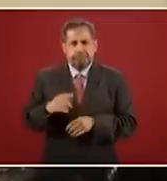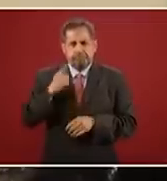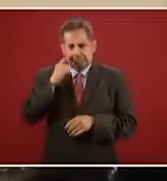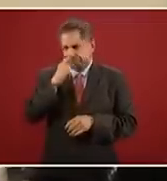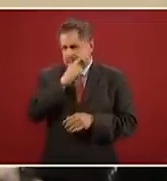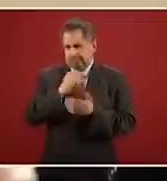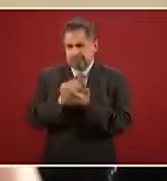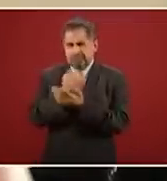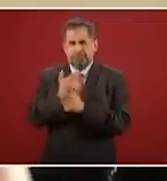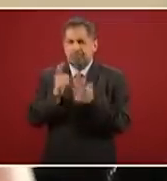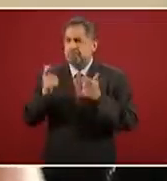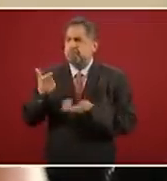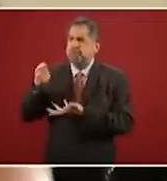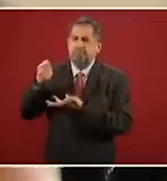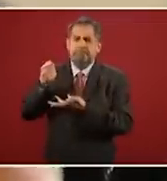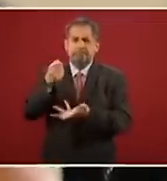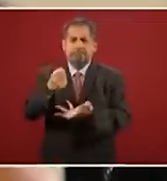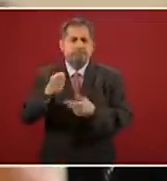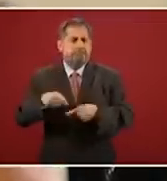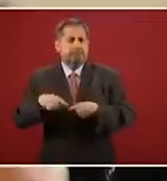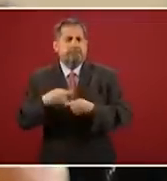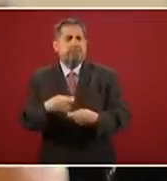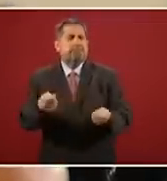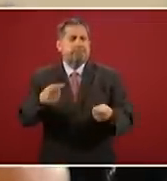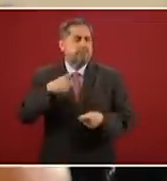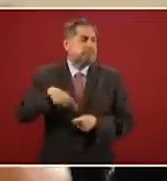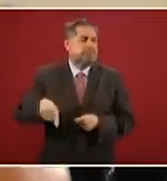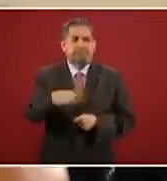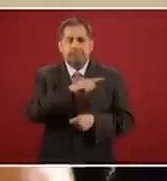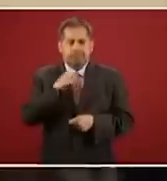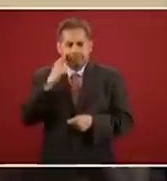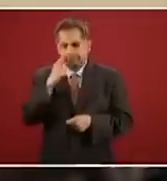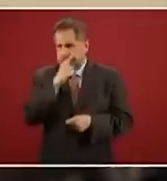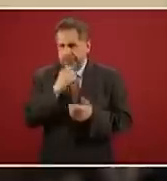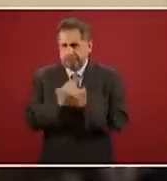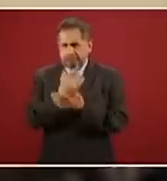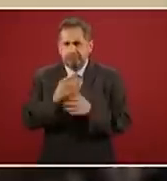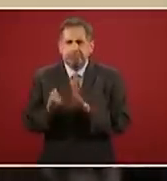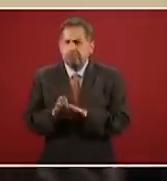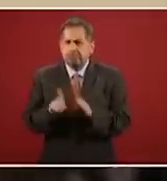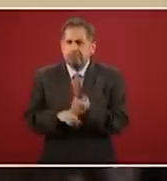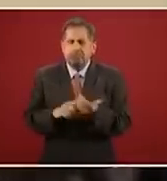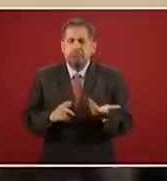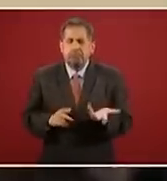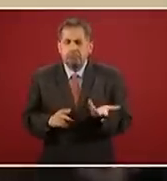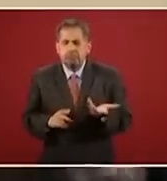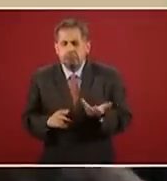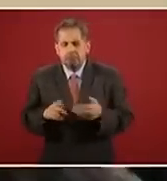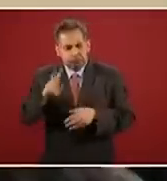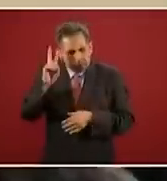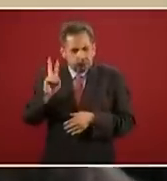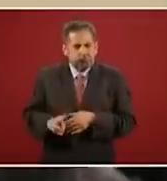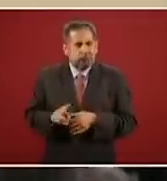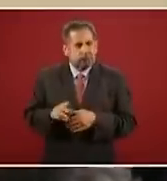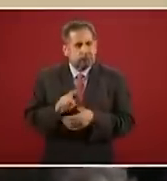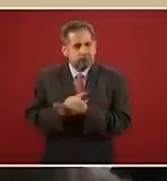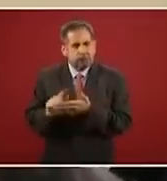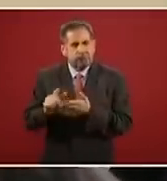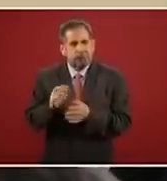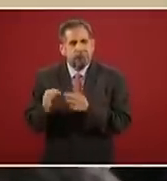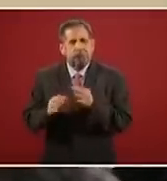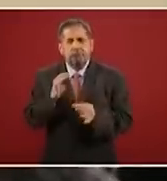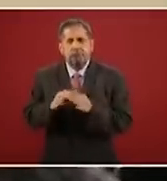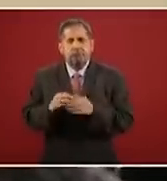de los recursos públicos que le llegan a los medios de comunicación, cómo buscar que las acciones ACRA y que los indicadores y las competencias